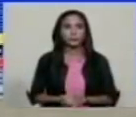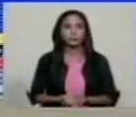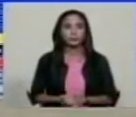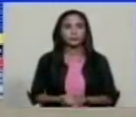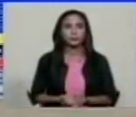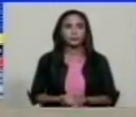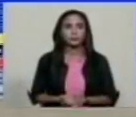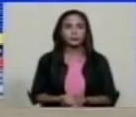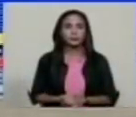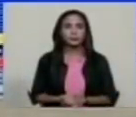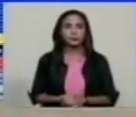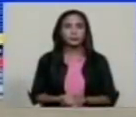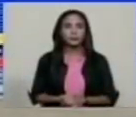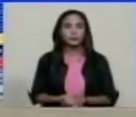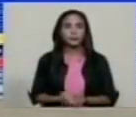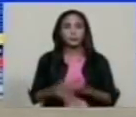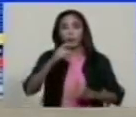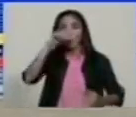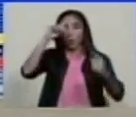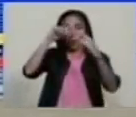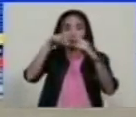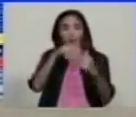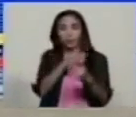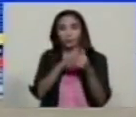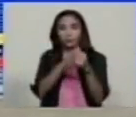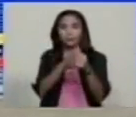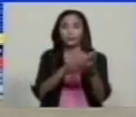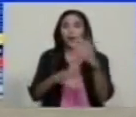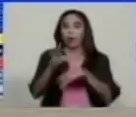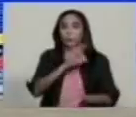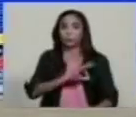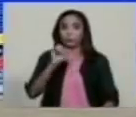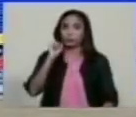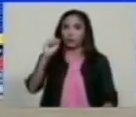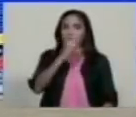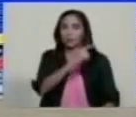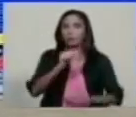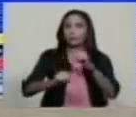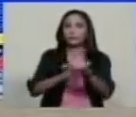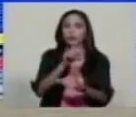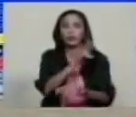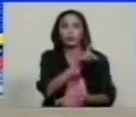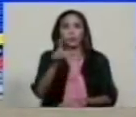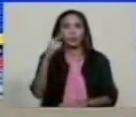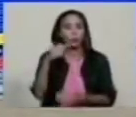en un modelo rumbo a un socialismo bolivariano del siglo XXI,